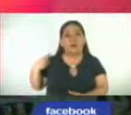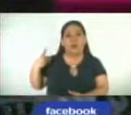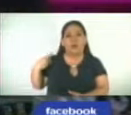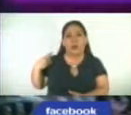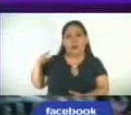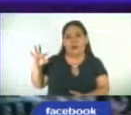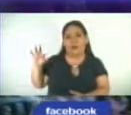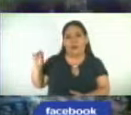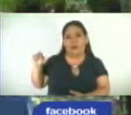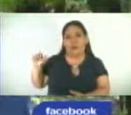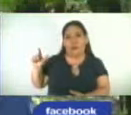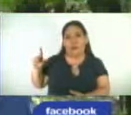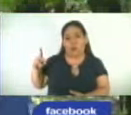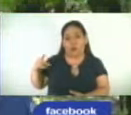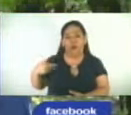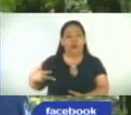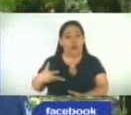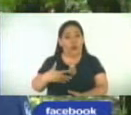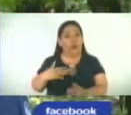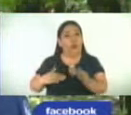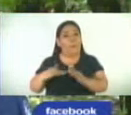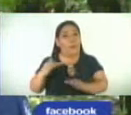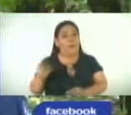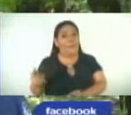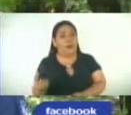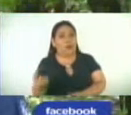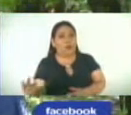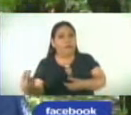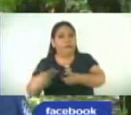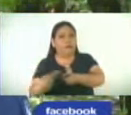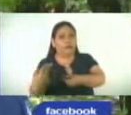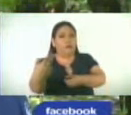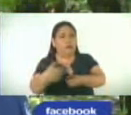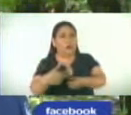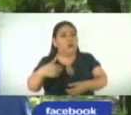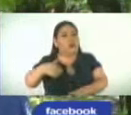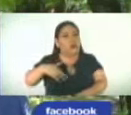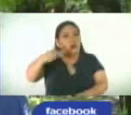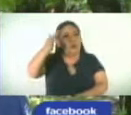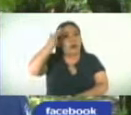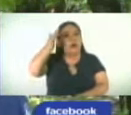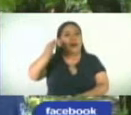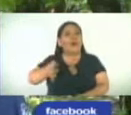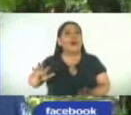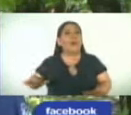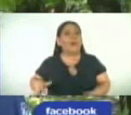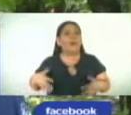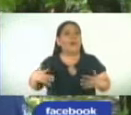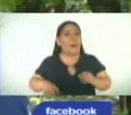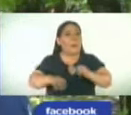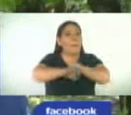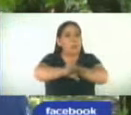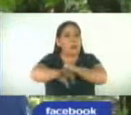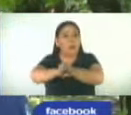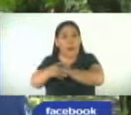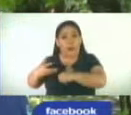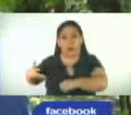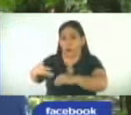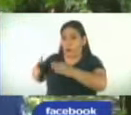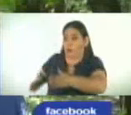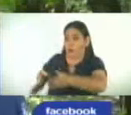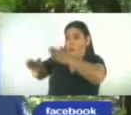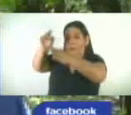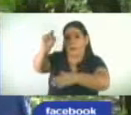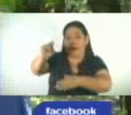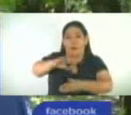Carlos Núñez. Hemos ido incrementando más pacientes porque creo yo que con la promoción que nosotros hacemos como institución y como